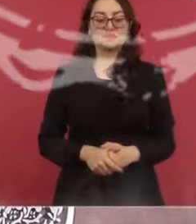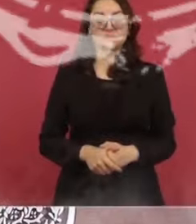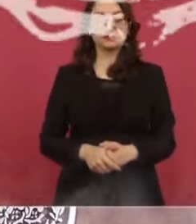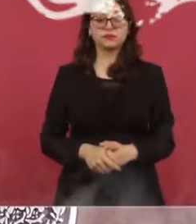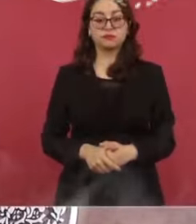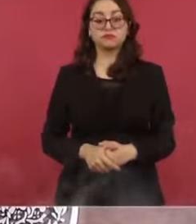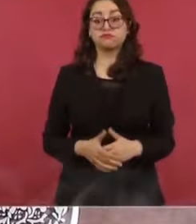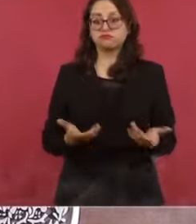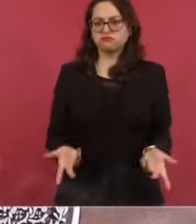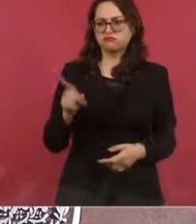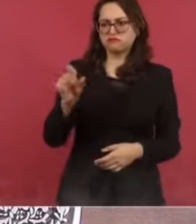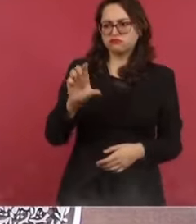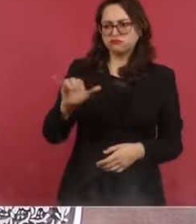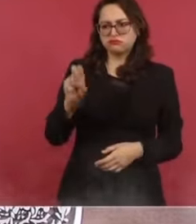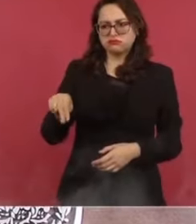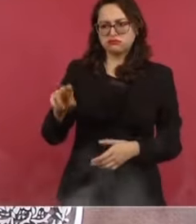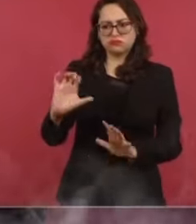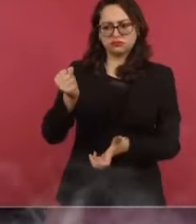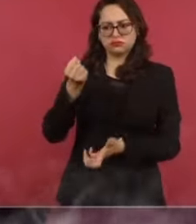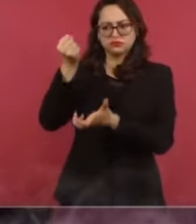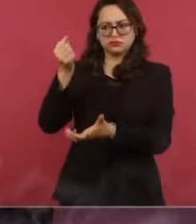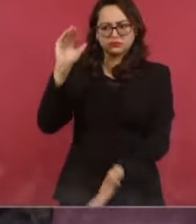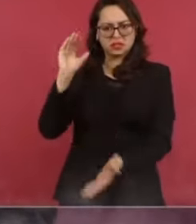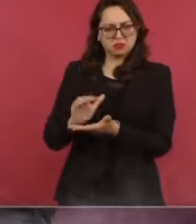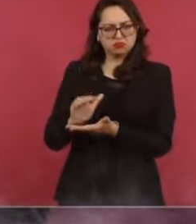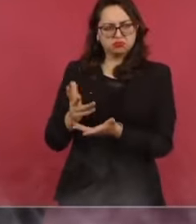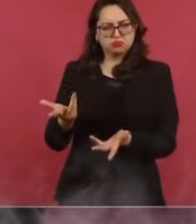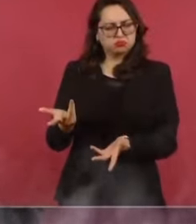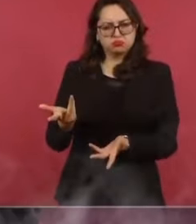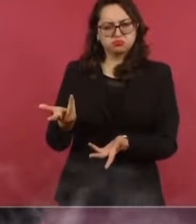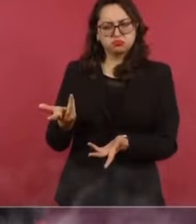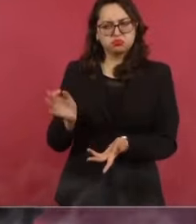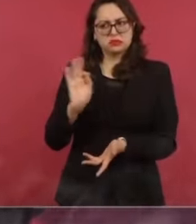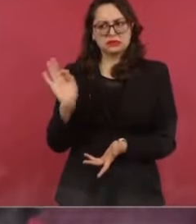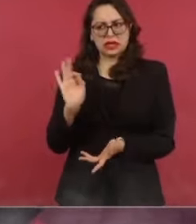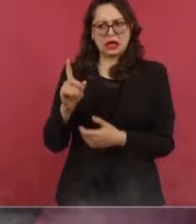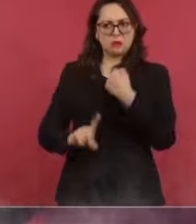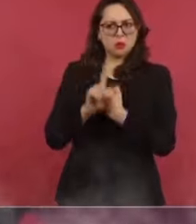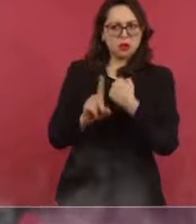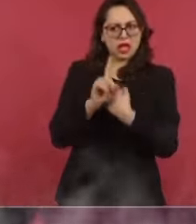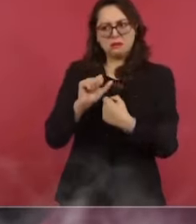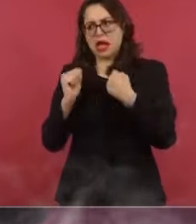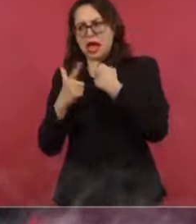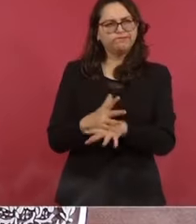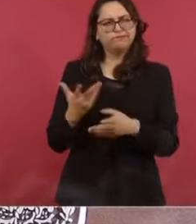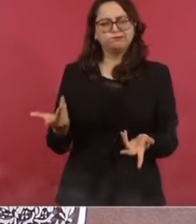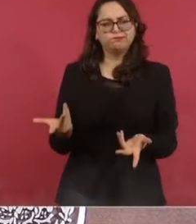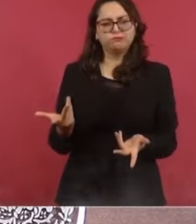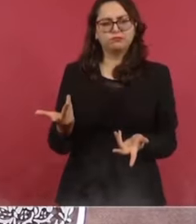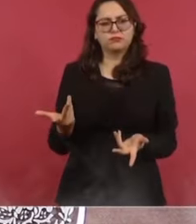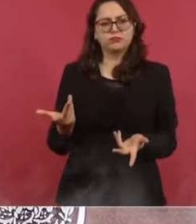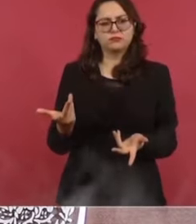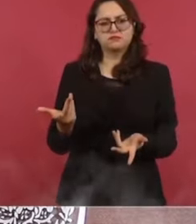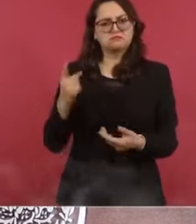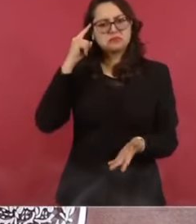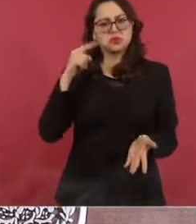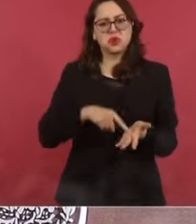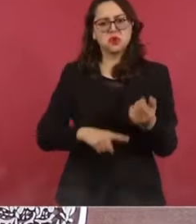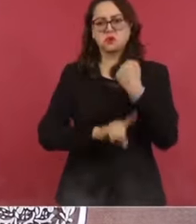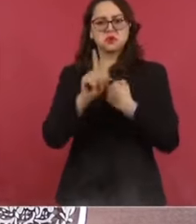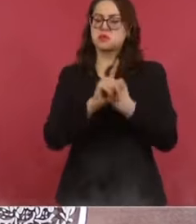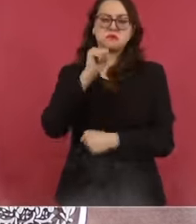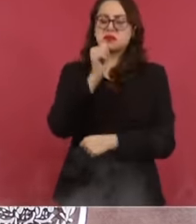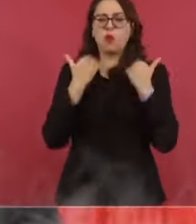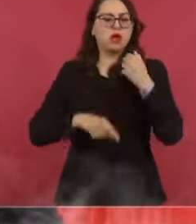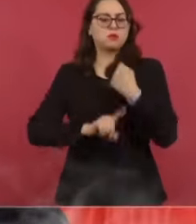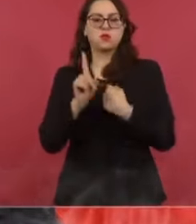acerca de los efectos que pueda tener la reforma o los cambios a la iniciativa de presupuesto en el Poder Judicial, no creo yo que